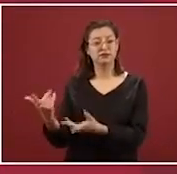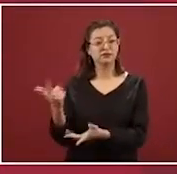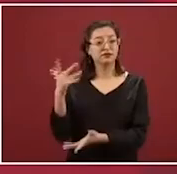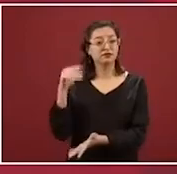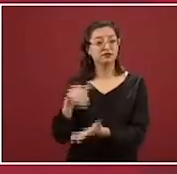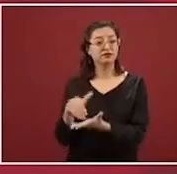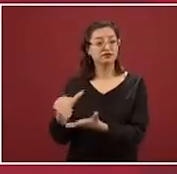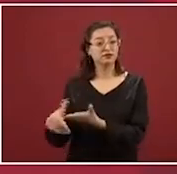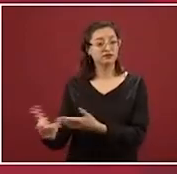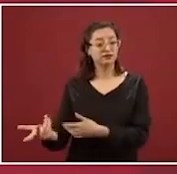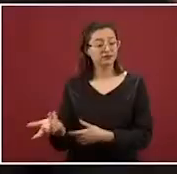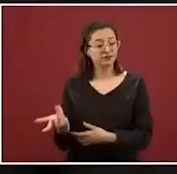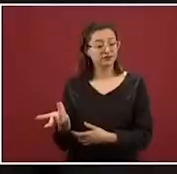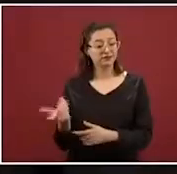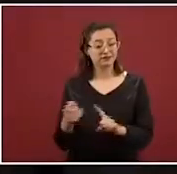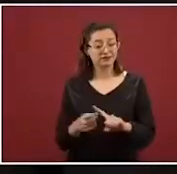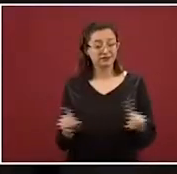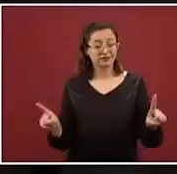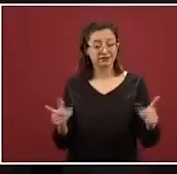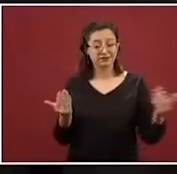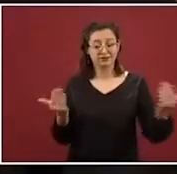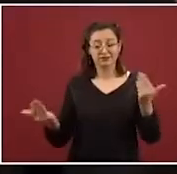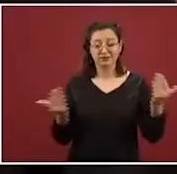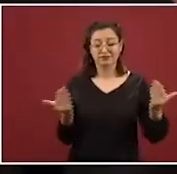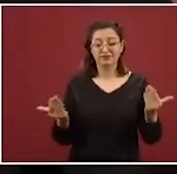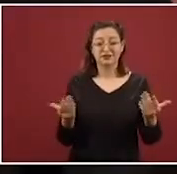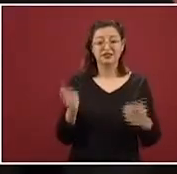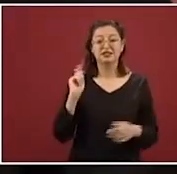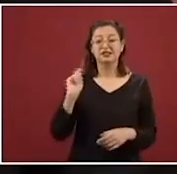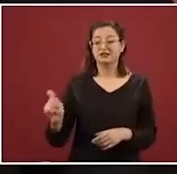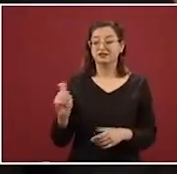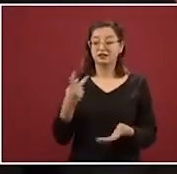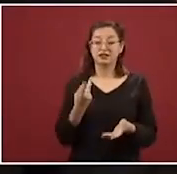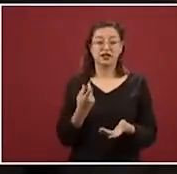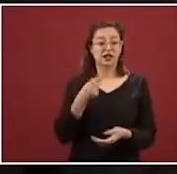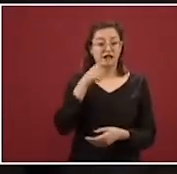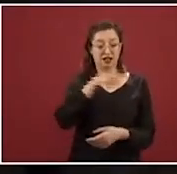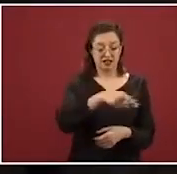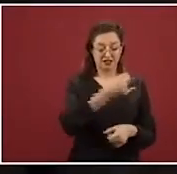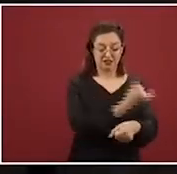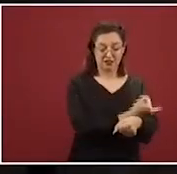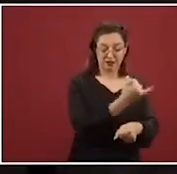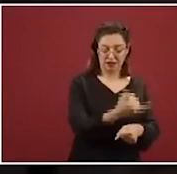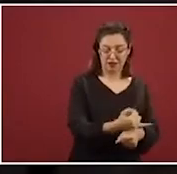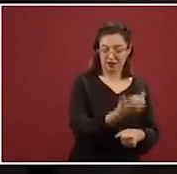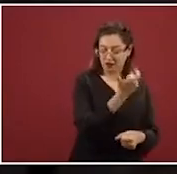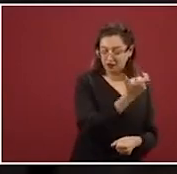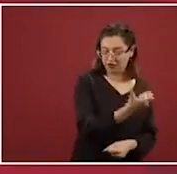7,000 millones. Estamos hablando como de 20 veces más.